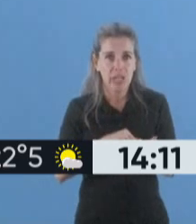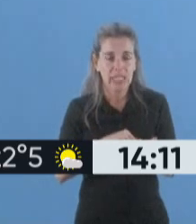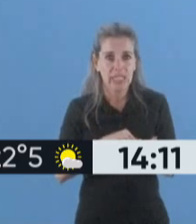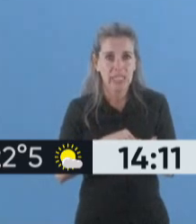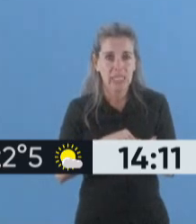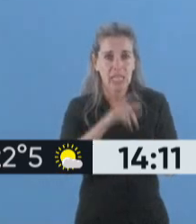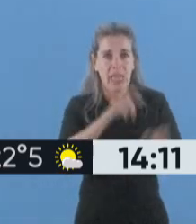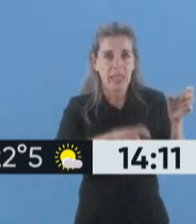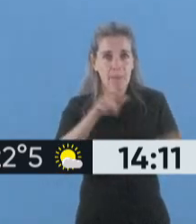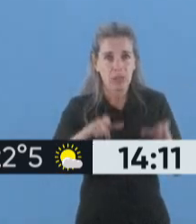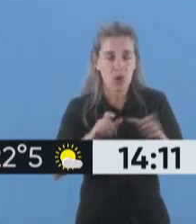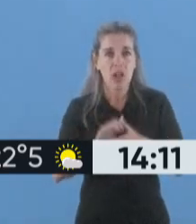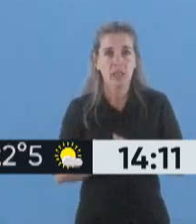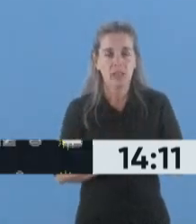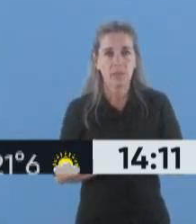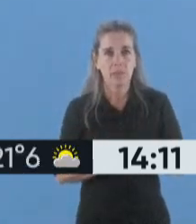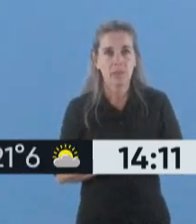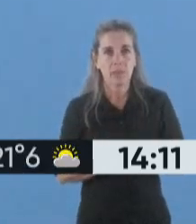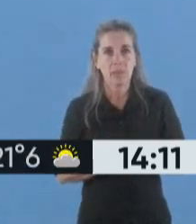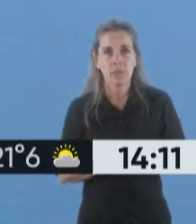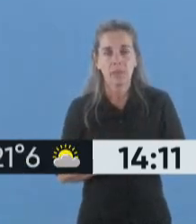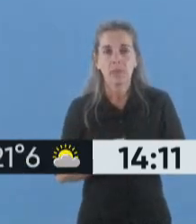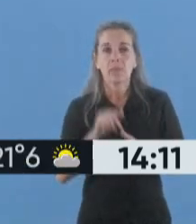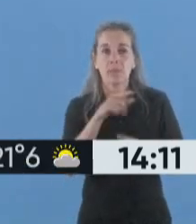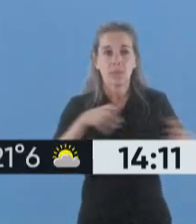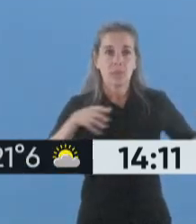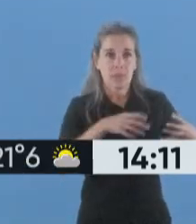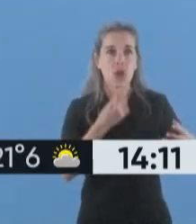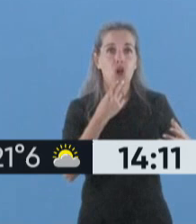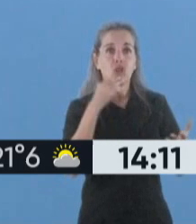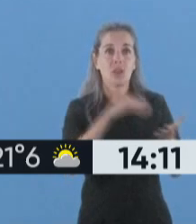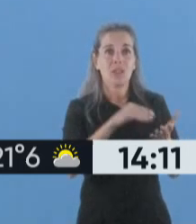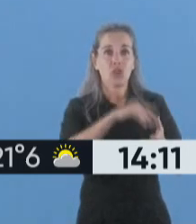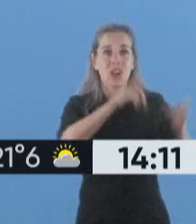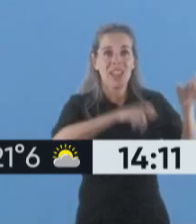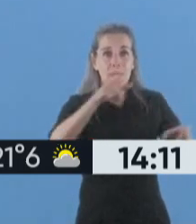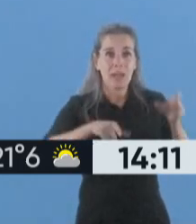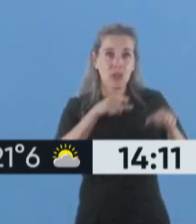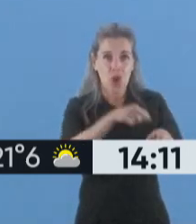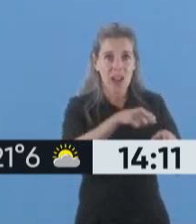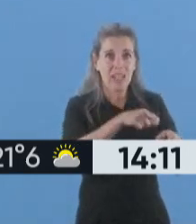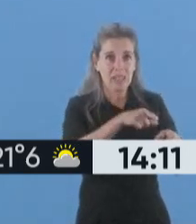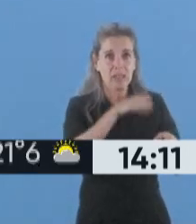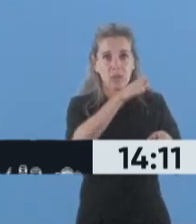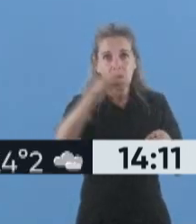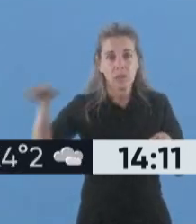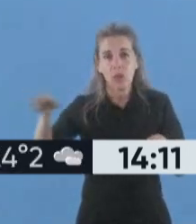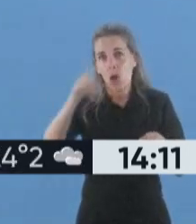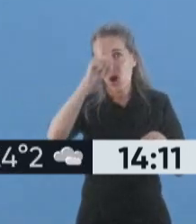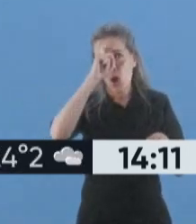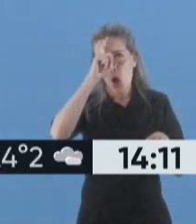11 millones de personas. Esas 11 millones de personas fueron atendidas en